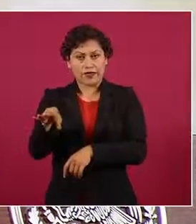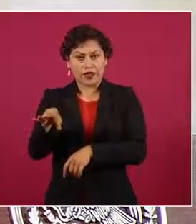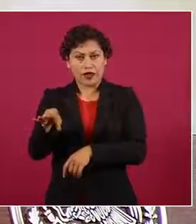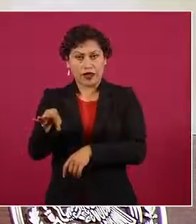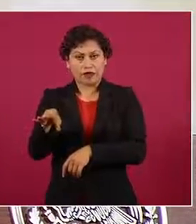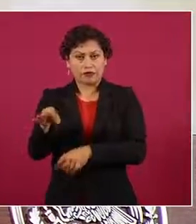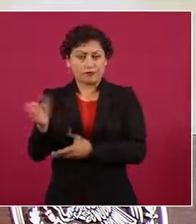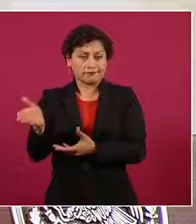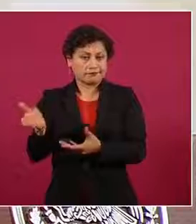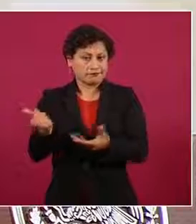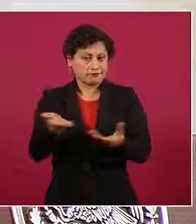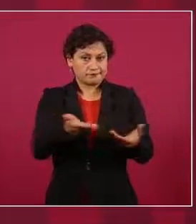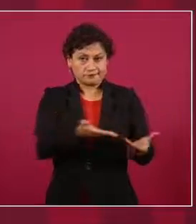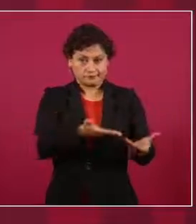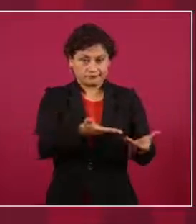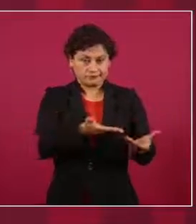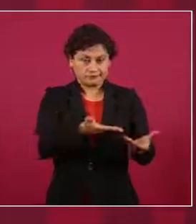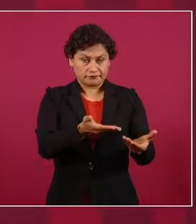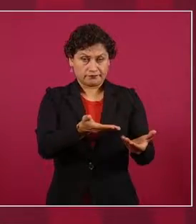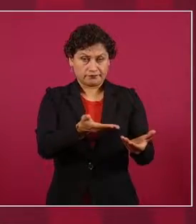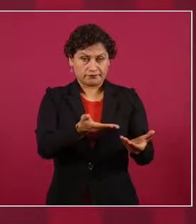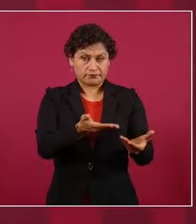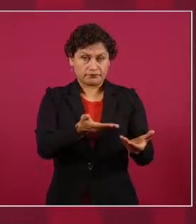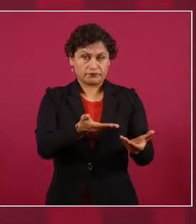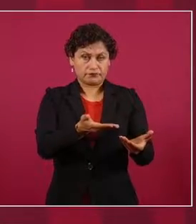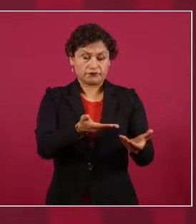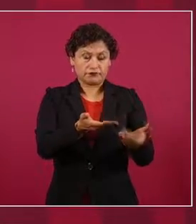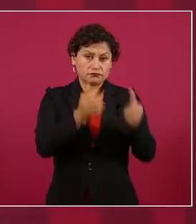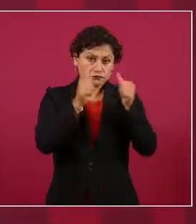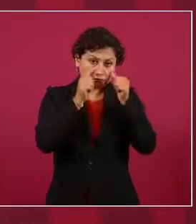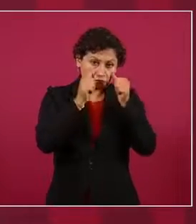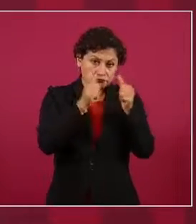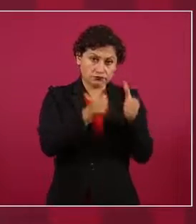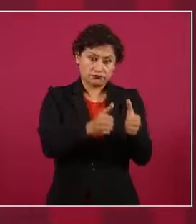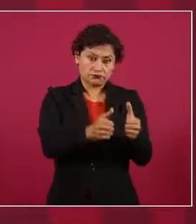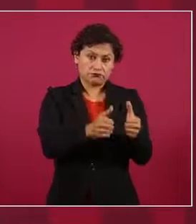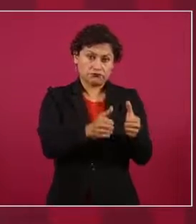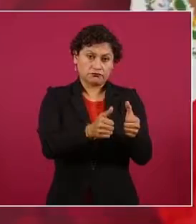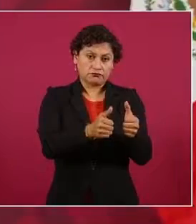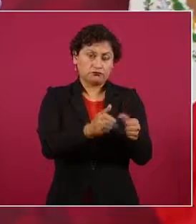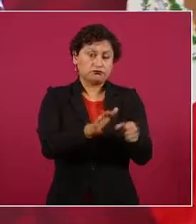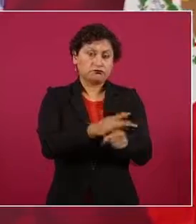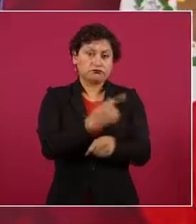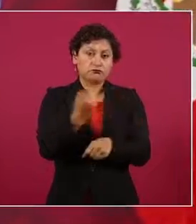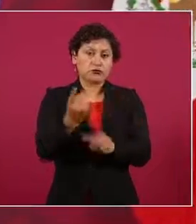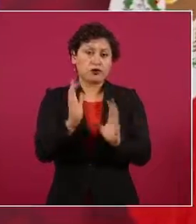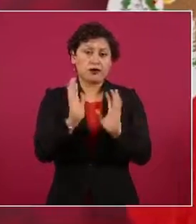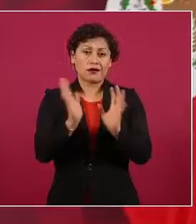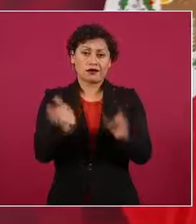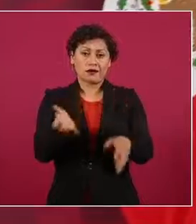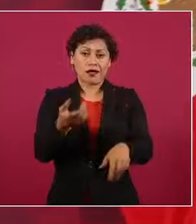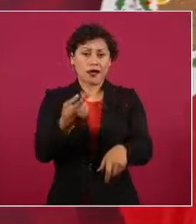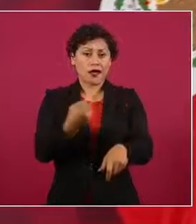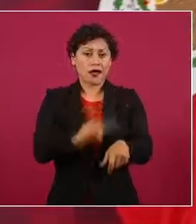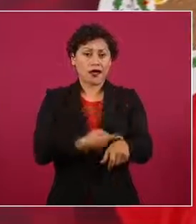de ser atendido ya en una situación